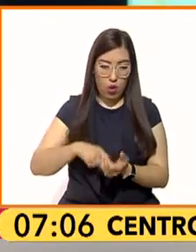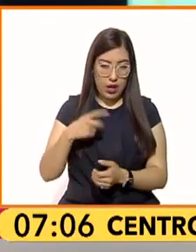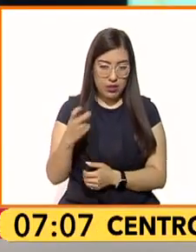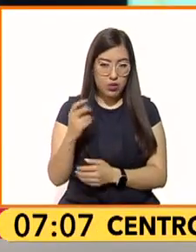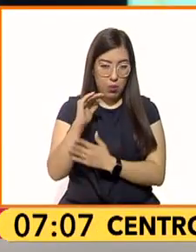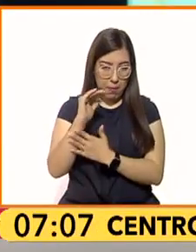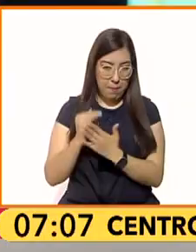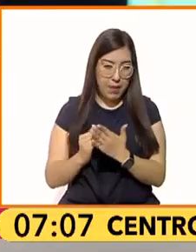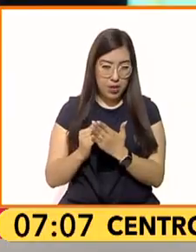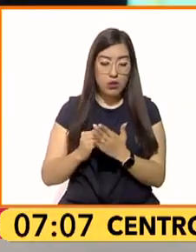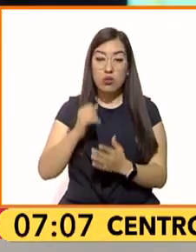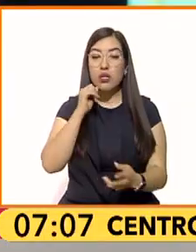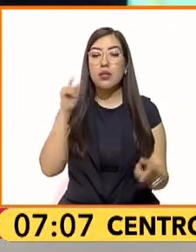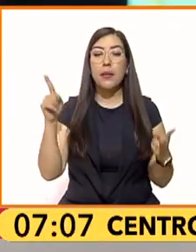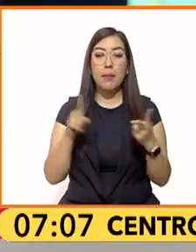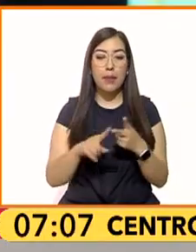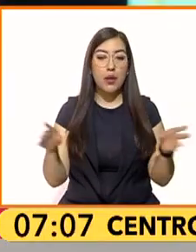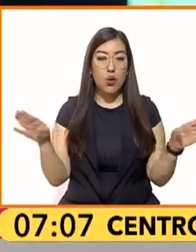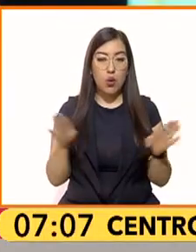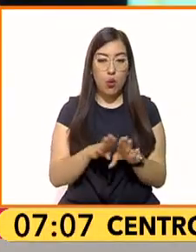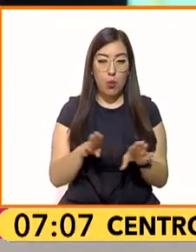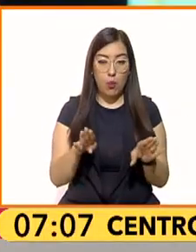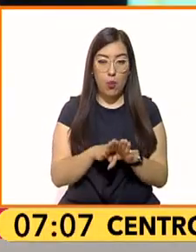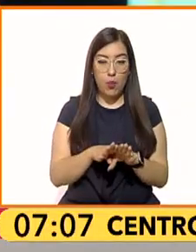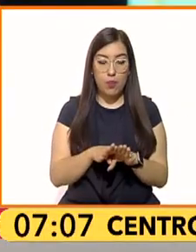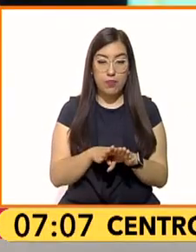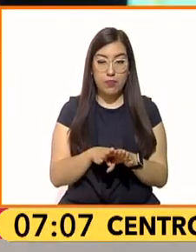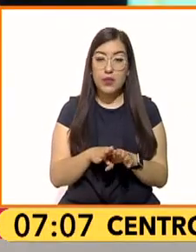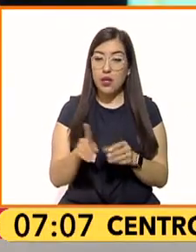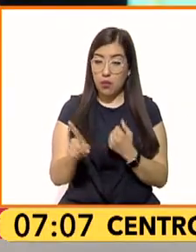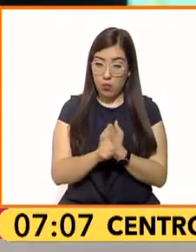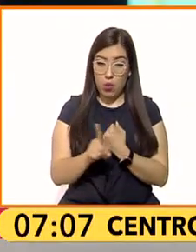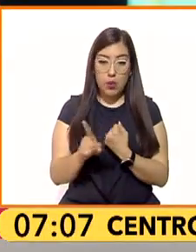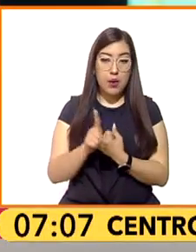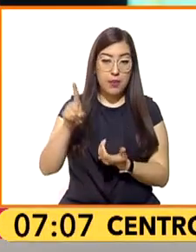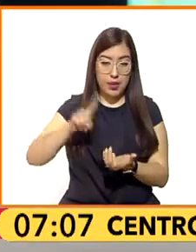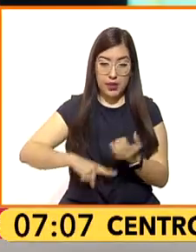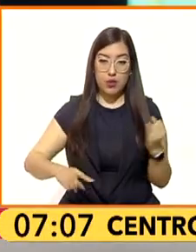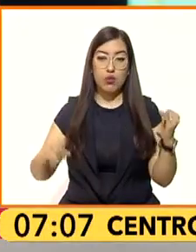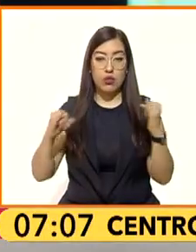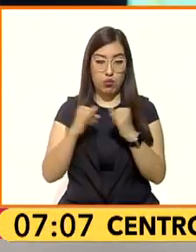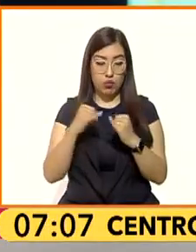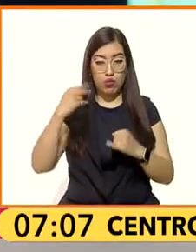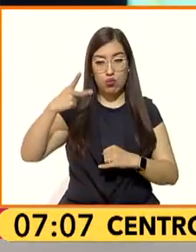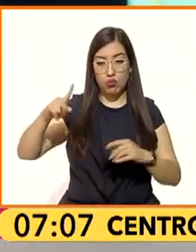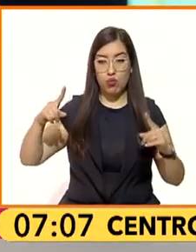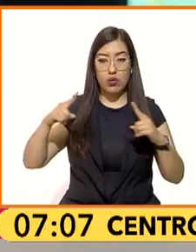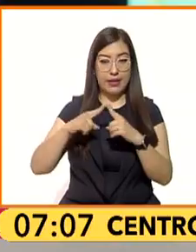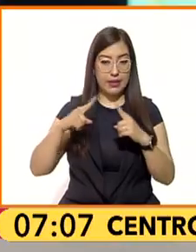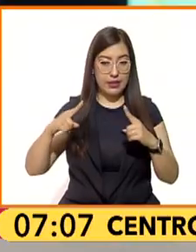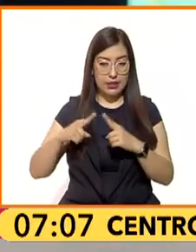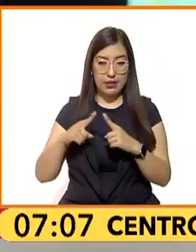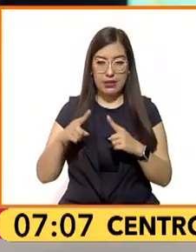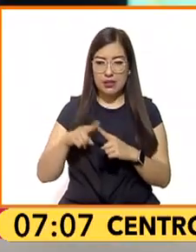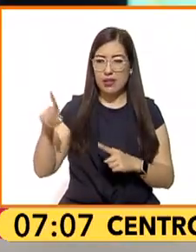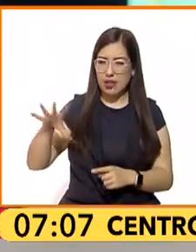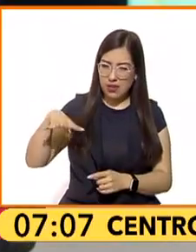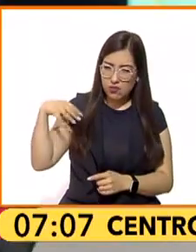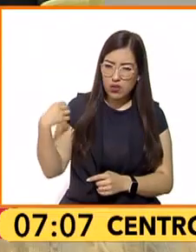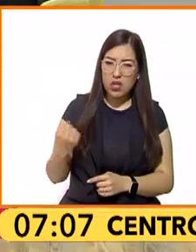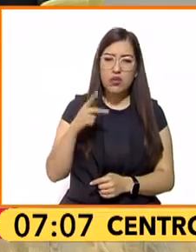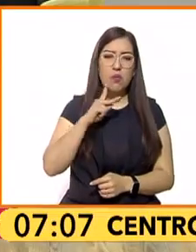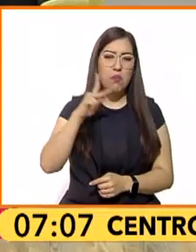una reducción de vocaciones. No, hay una crisis institucional de la Iglesia. Pese a los esfuerzos del Papa Francisco